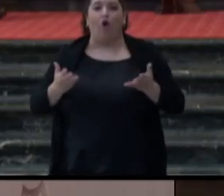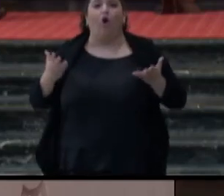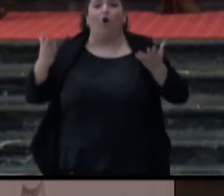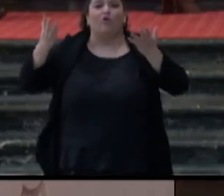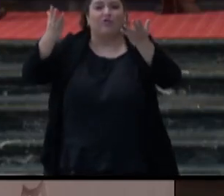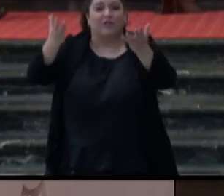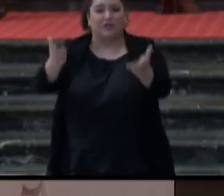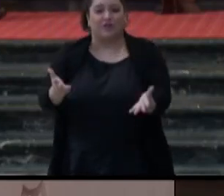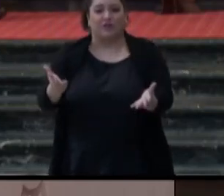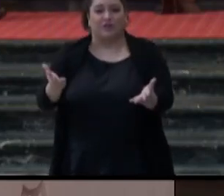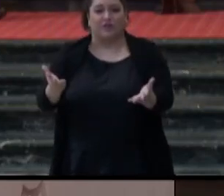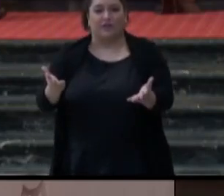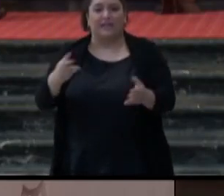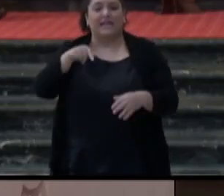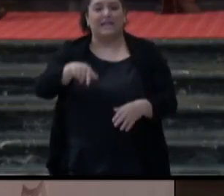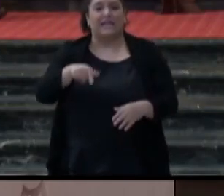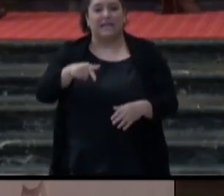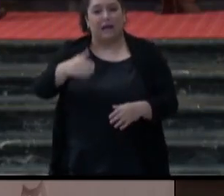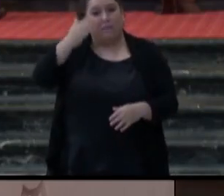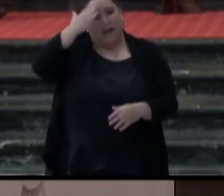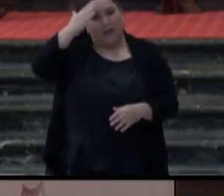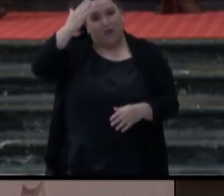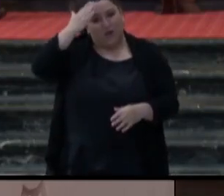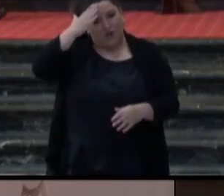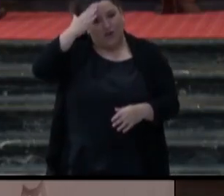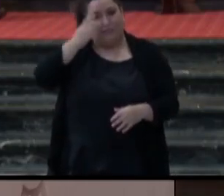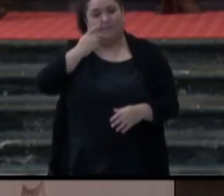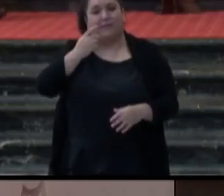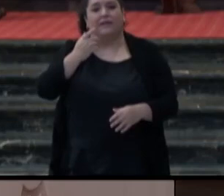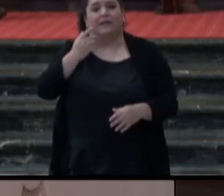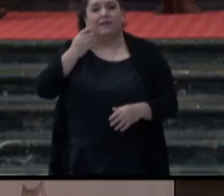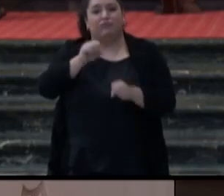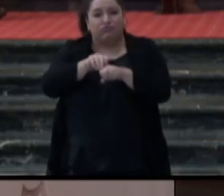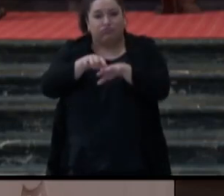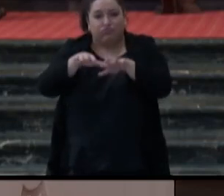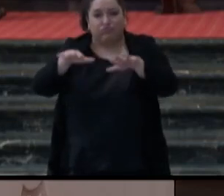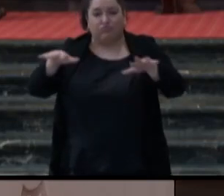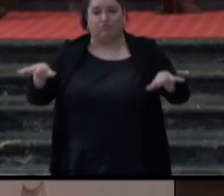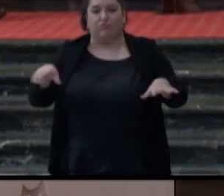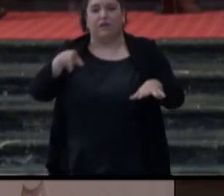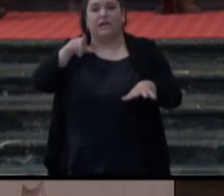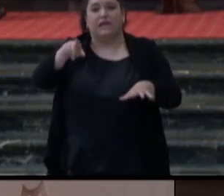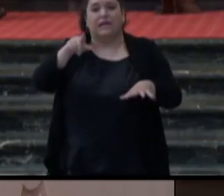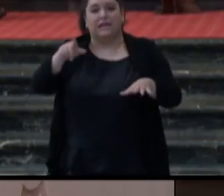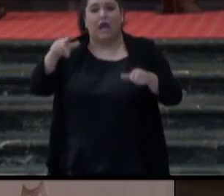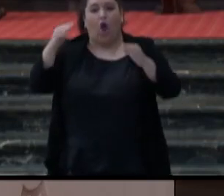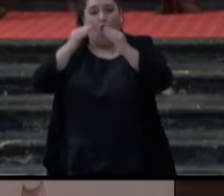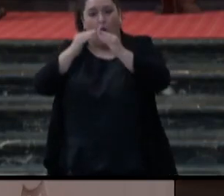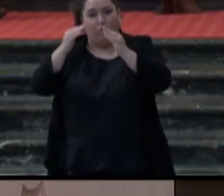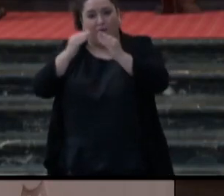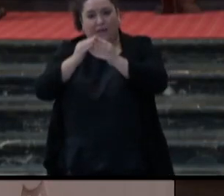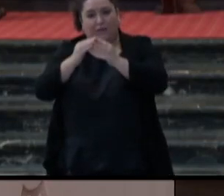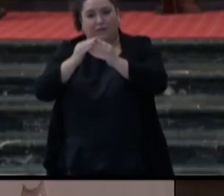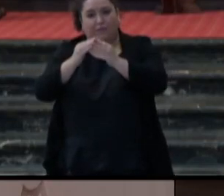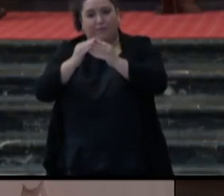sufrimientos es patrona de la misiones nada menos desde el convento de clausura de